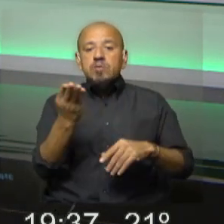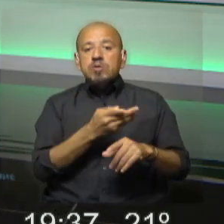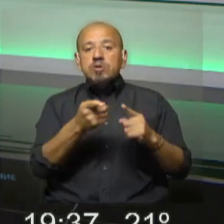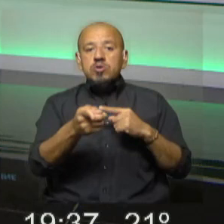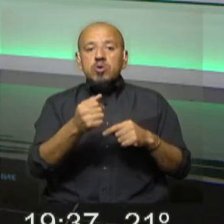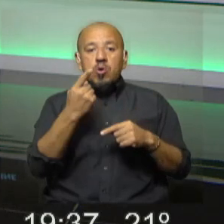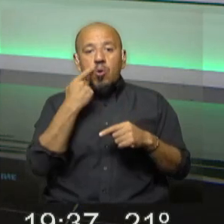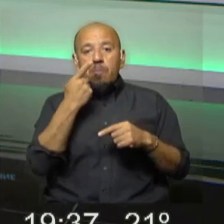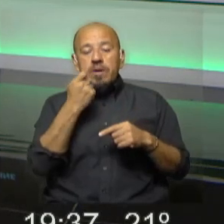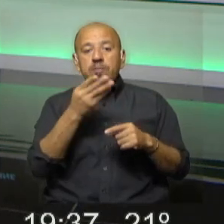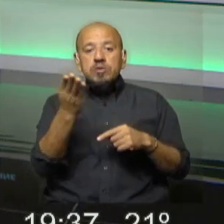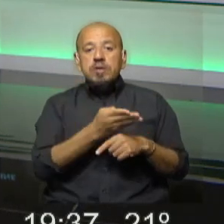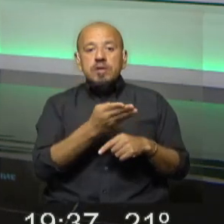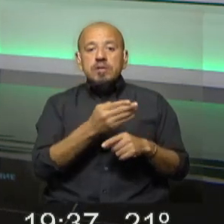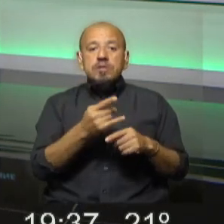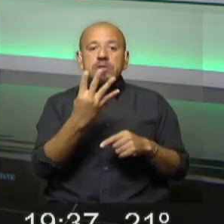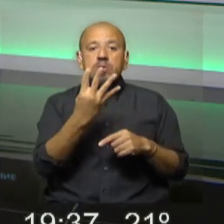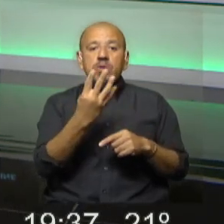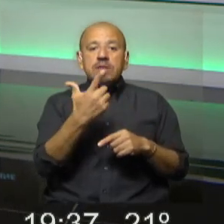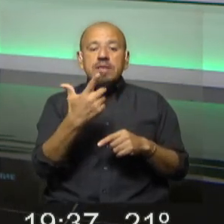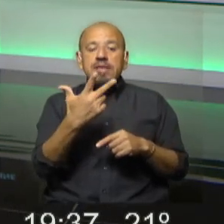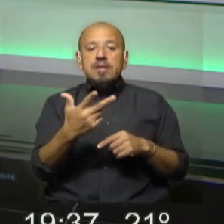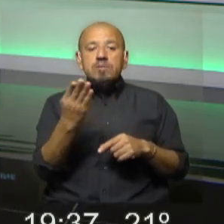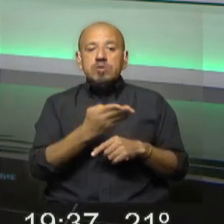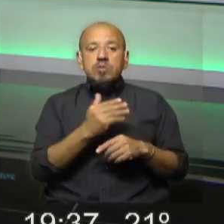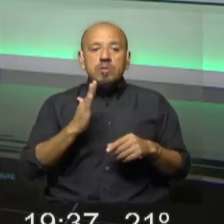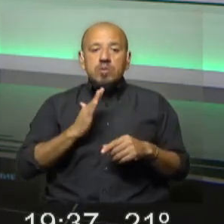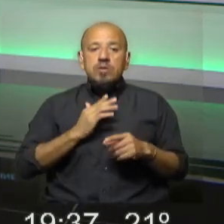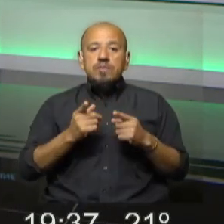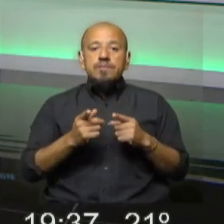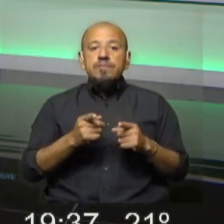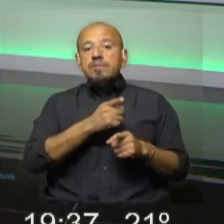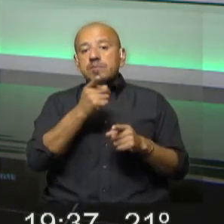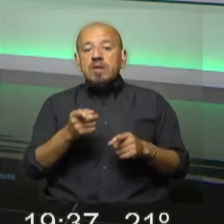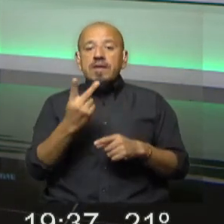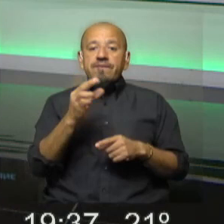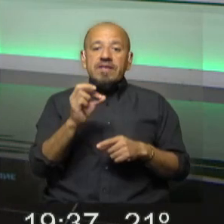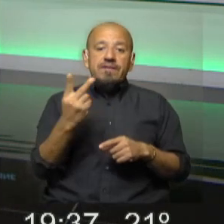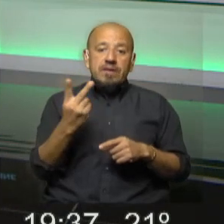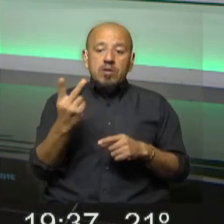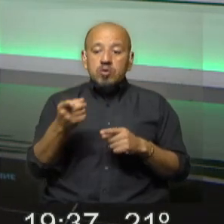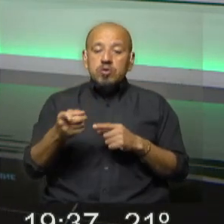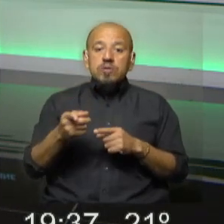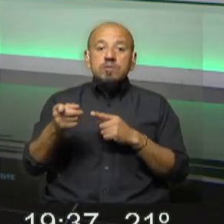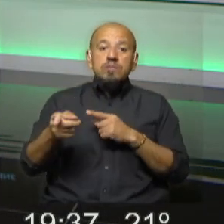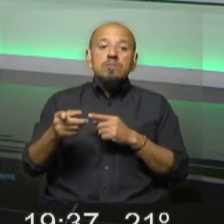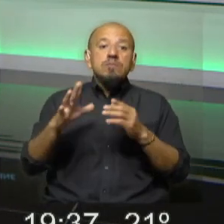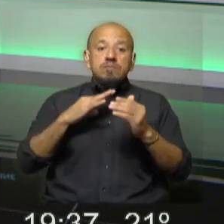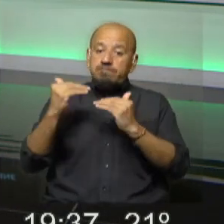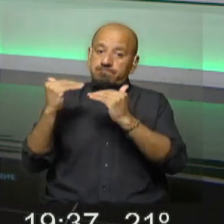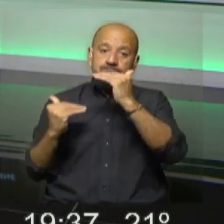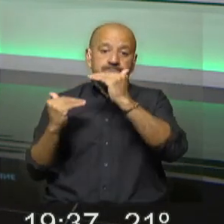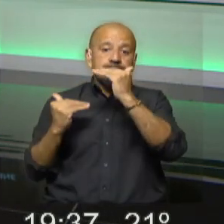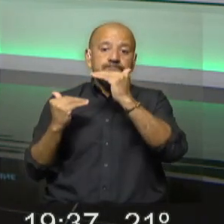correspondiente a la tasa de empleo de los hombres con el 43% de las mujeres. ¿Sí? Y en el 2022 los datos siguen marcando una brecha